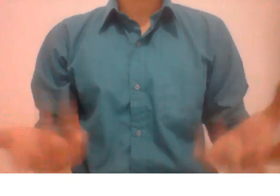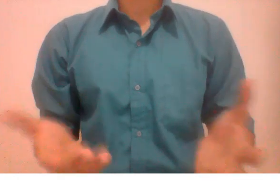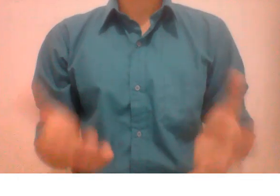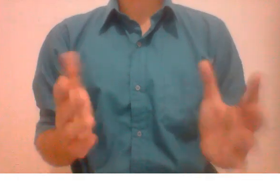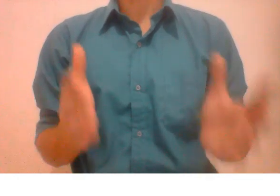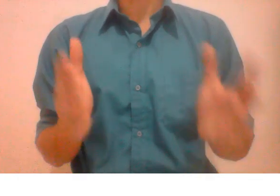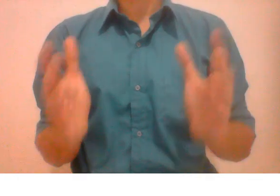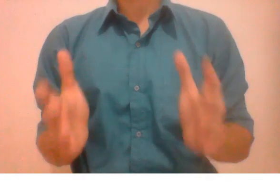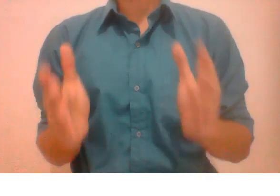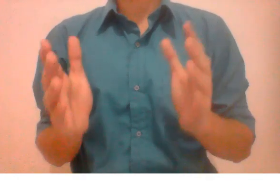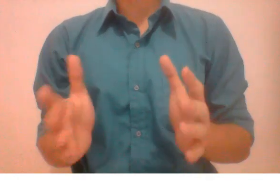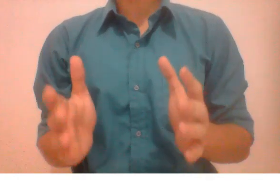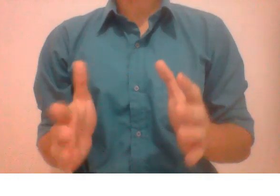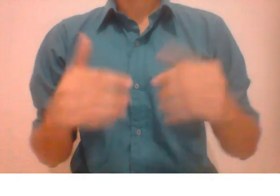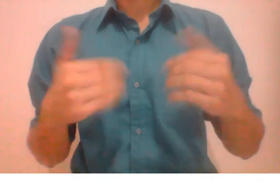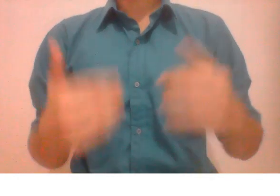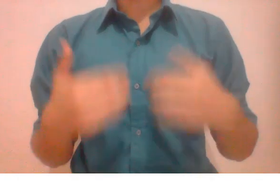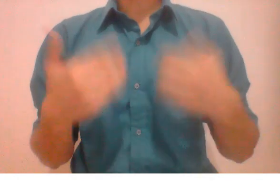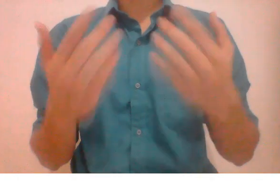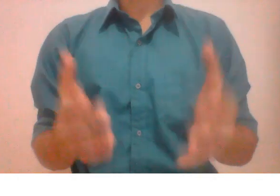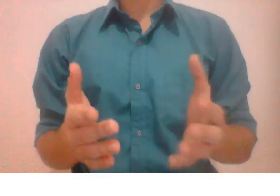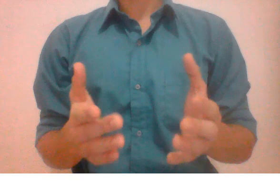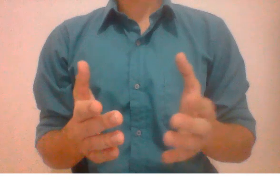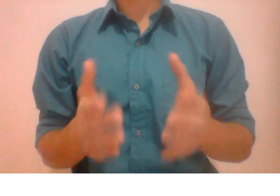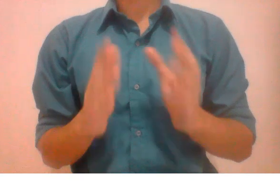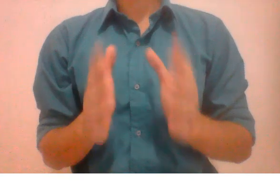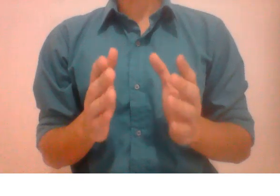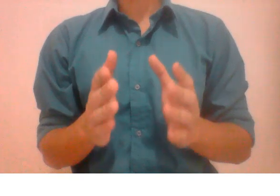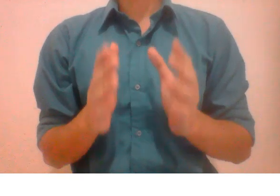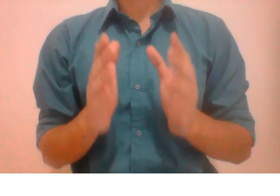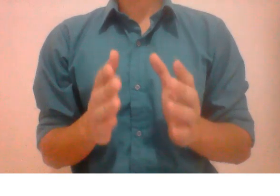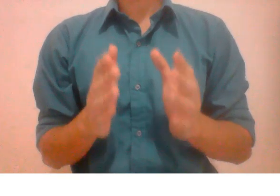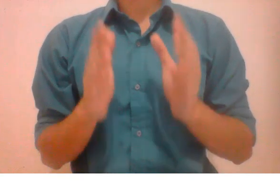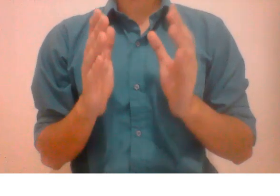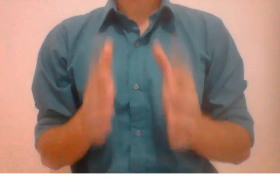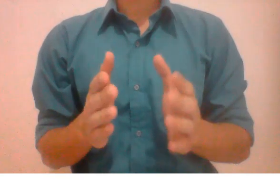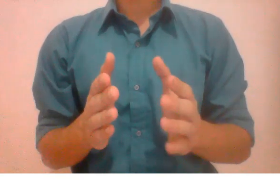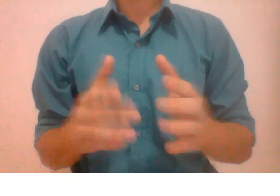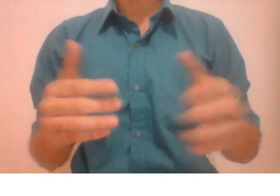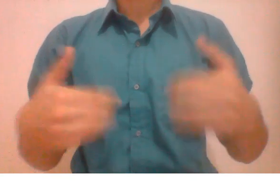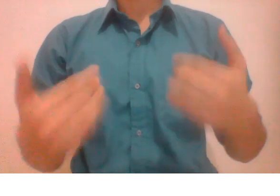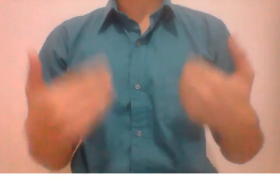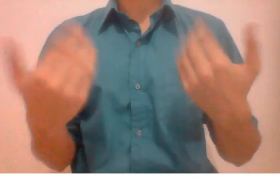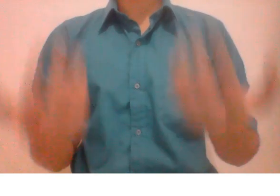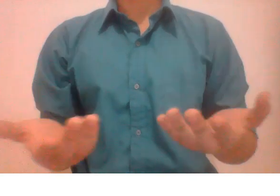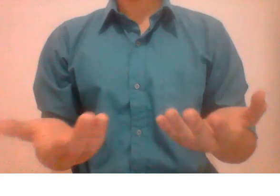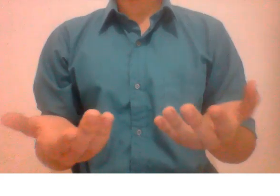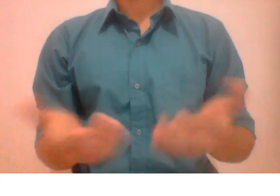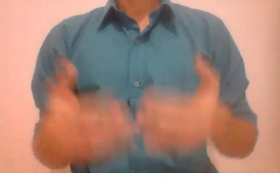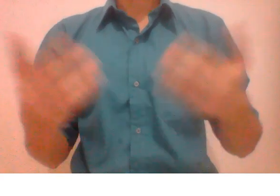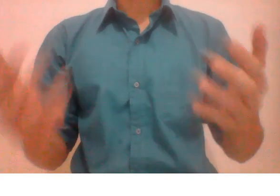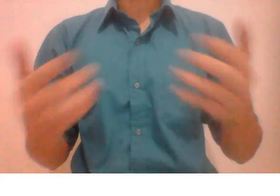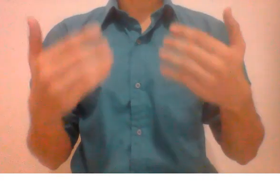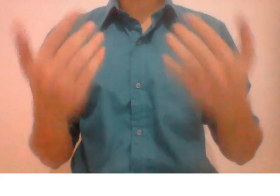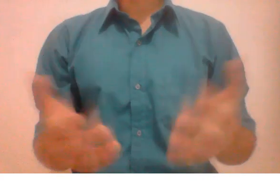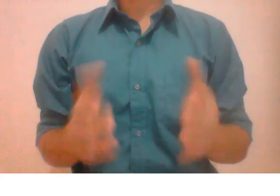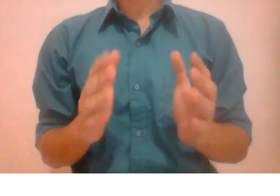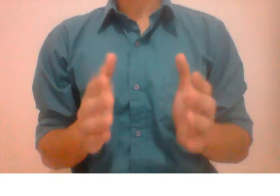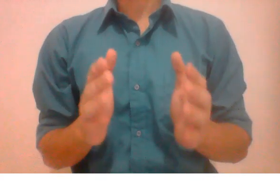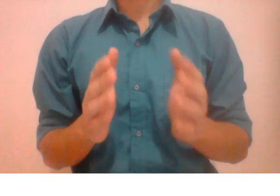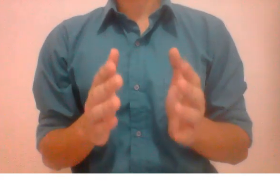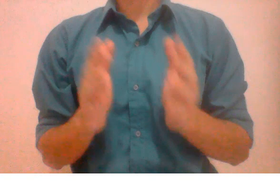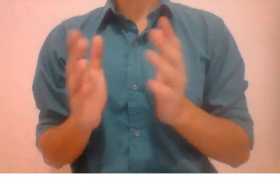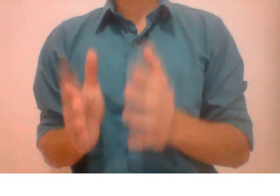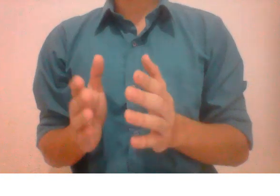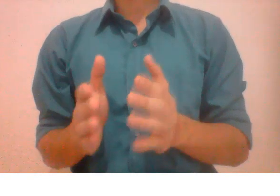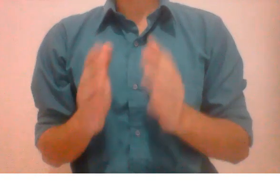tipo de cosas es algo común en nuestro país, que ojo, el hecho que sea algo común no implica que tenga que seguir siéndolo o que es algo legal, pero por desgracia este